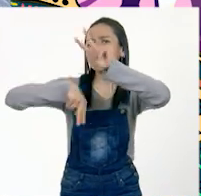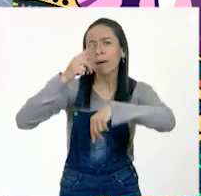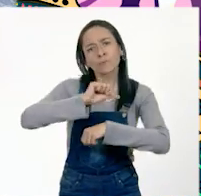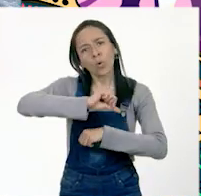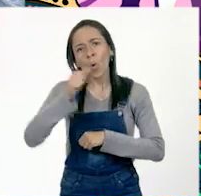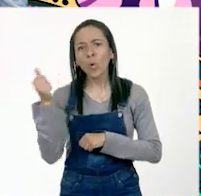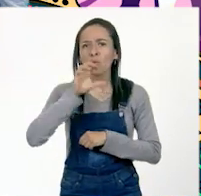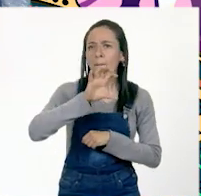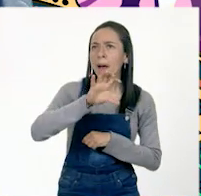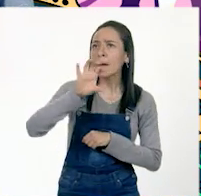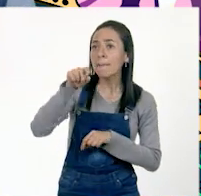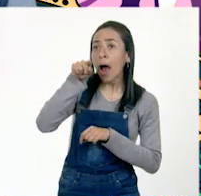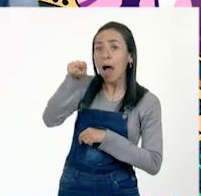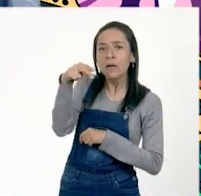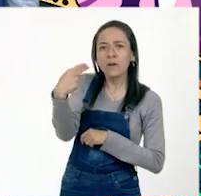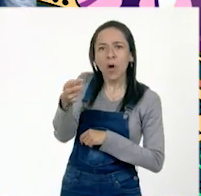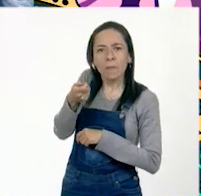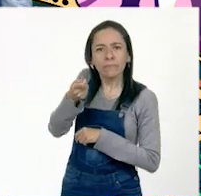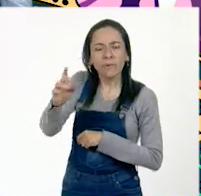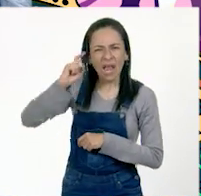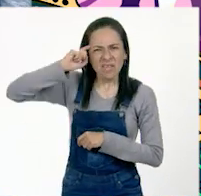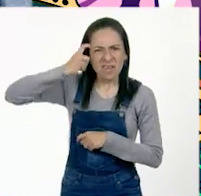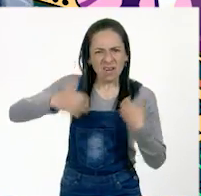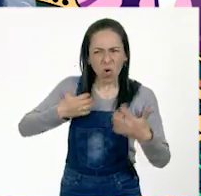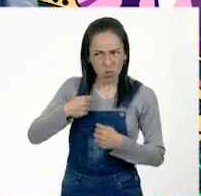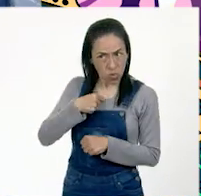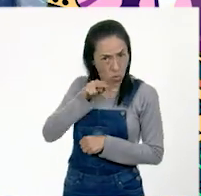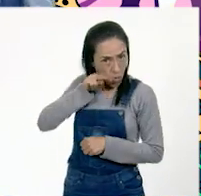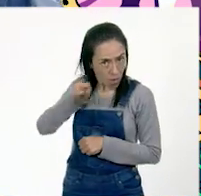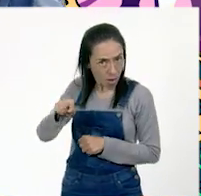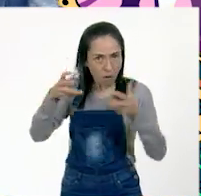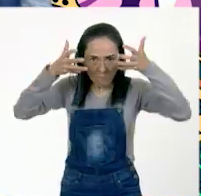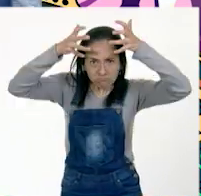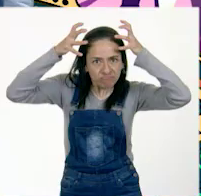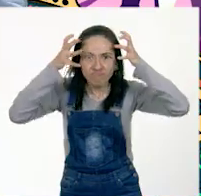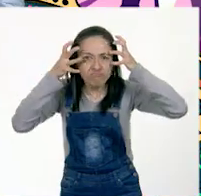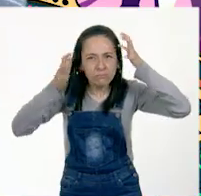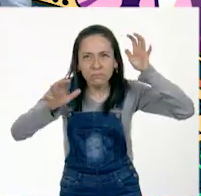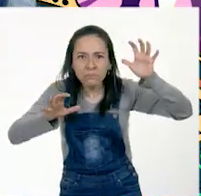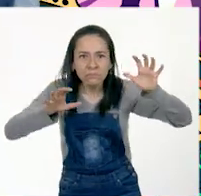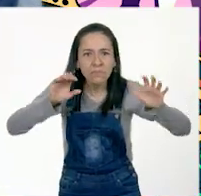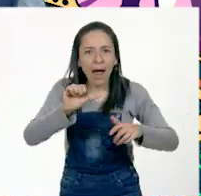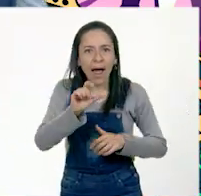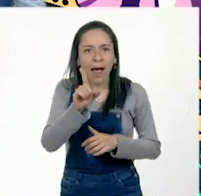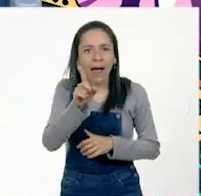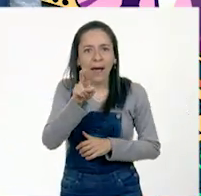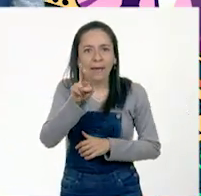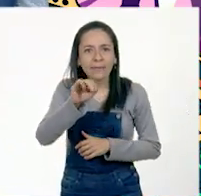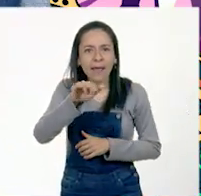Estoy viendo cómo la astronauta Adriana sigue manipulando los controles.